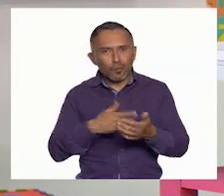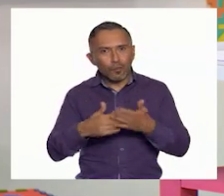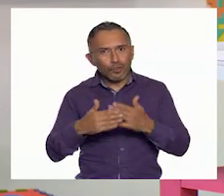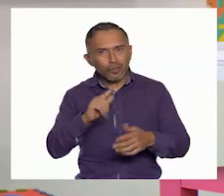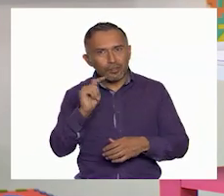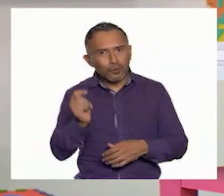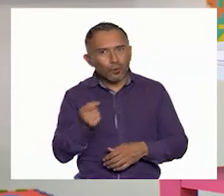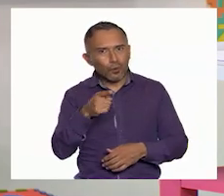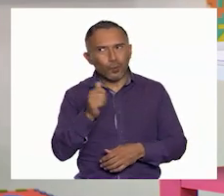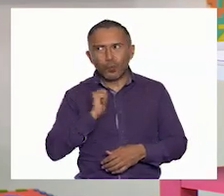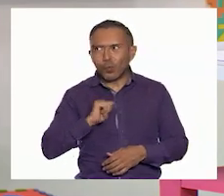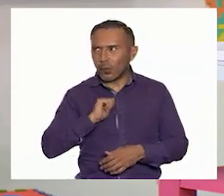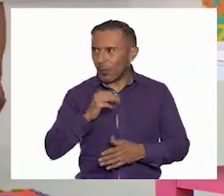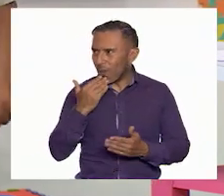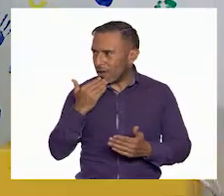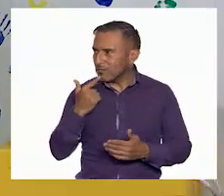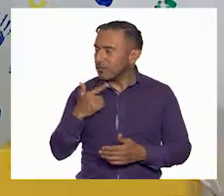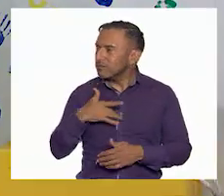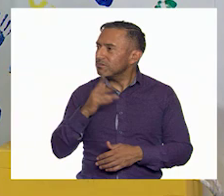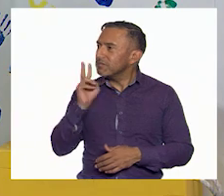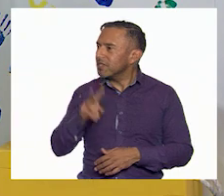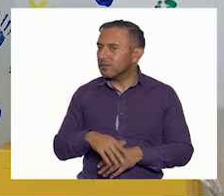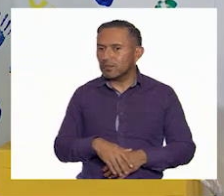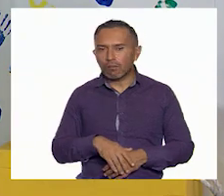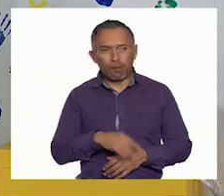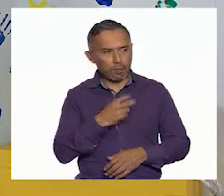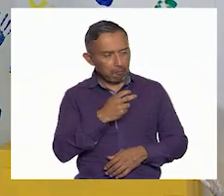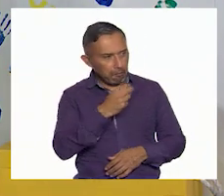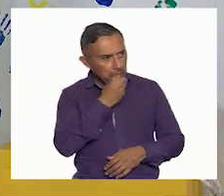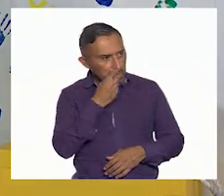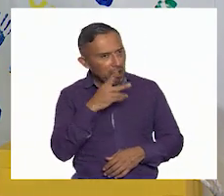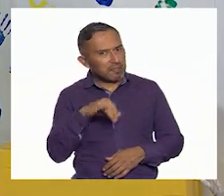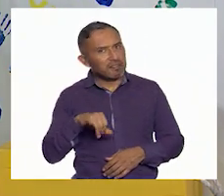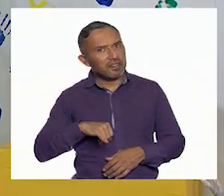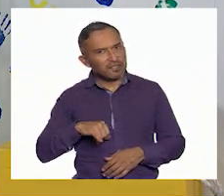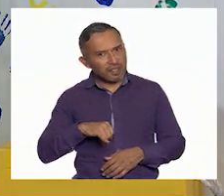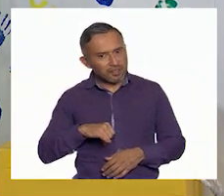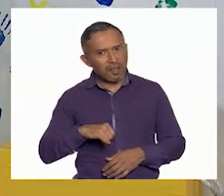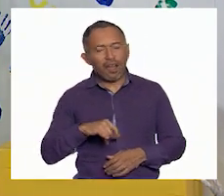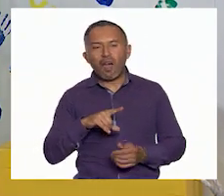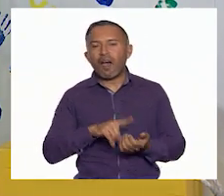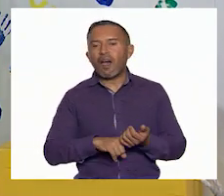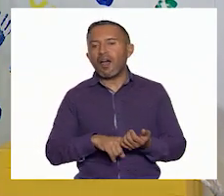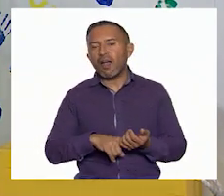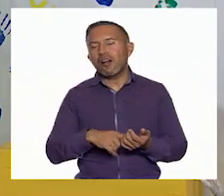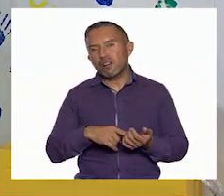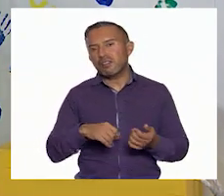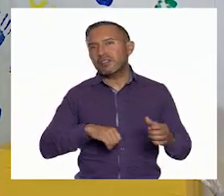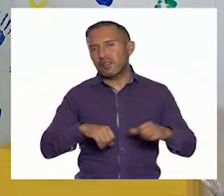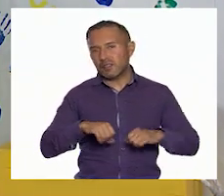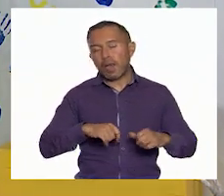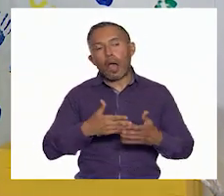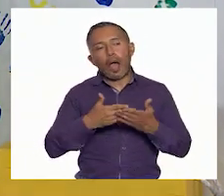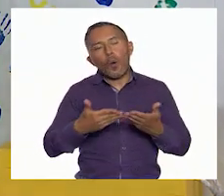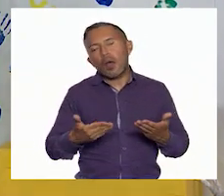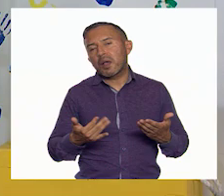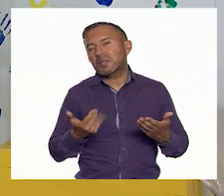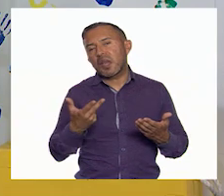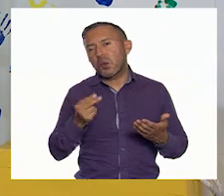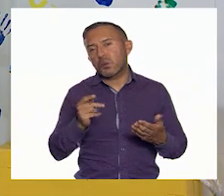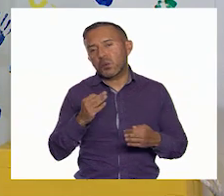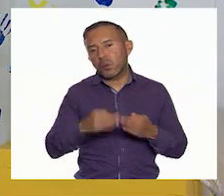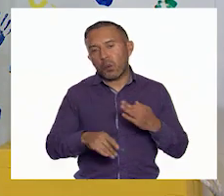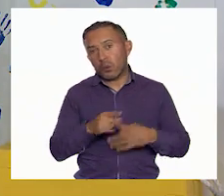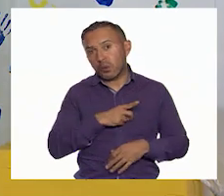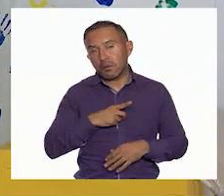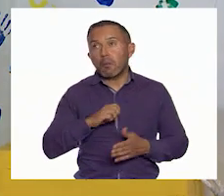tecnología. ¿Qué te parece eso, Pili? Eso me parece sumamente interesante y además también hacían actividades que ahora ya no hacemos o ya no deberíamos